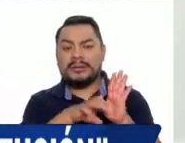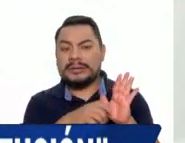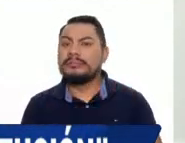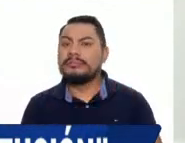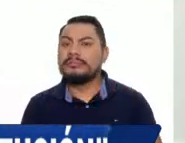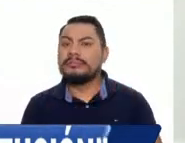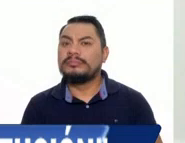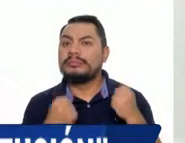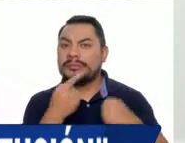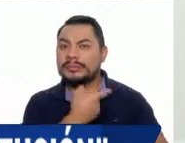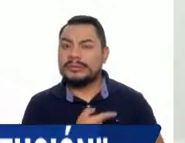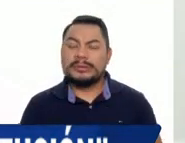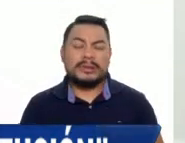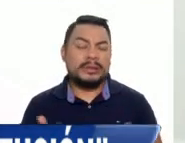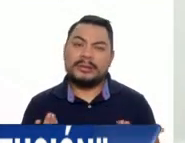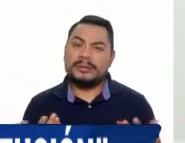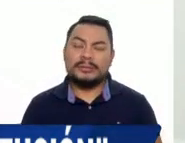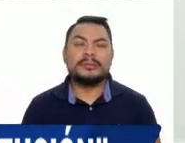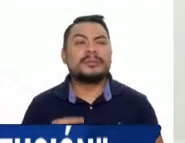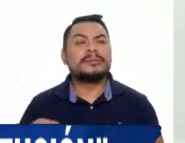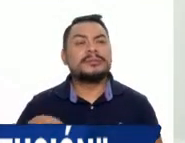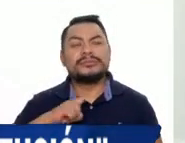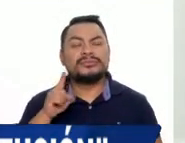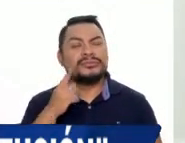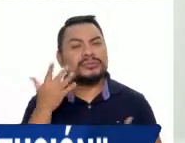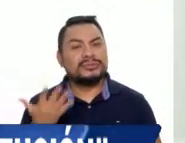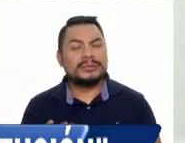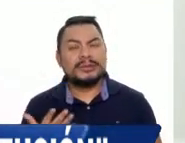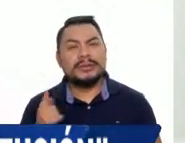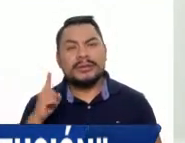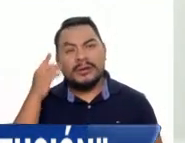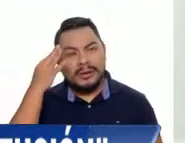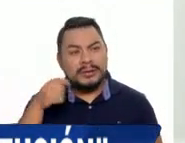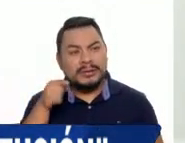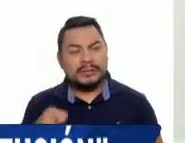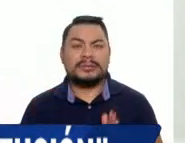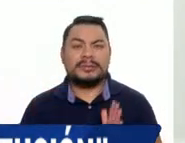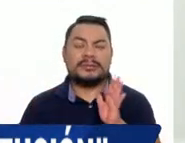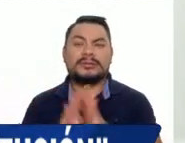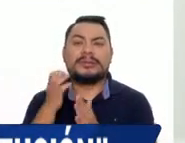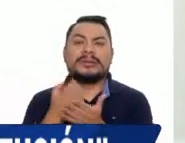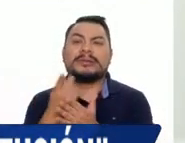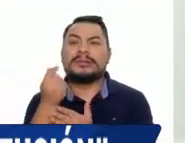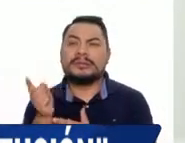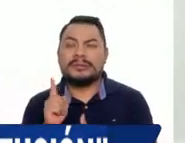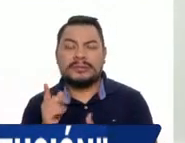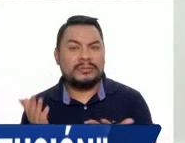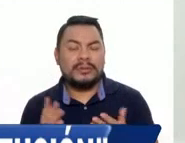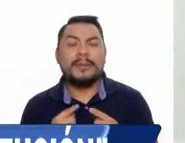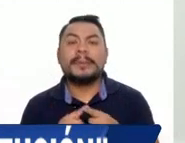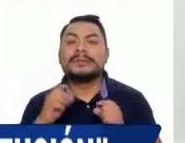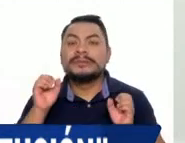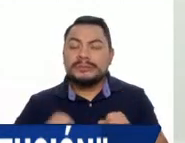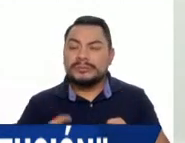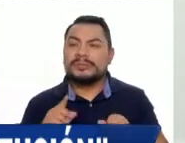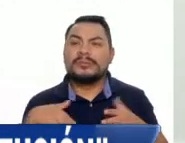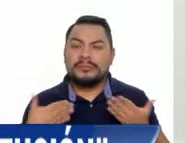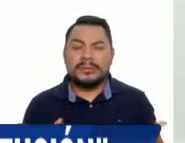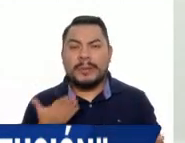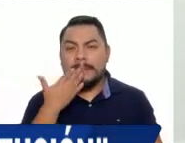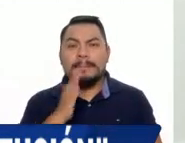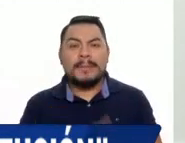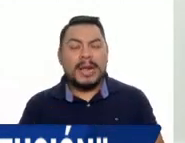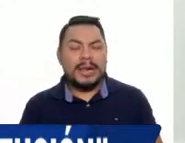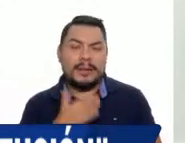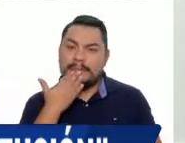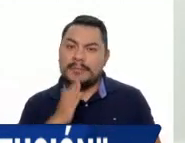es gravísimo. No queremos desequilibrio de desarrollo económico, sin embargo, no podemos generar un mal precedente,